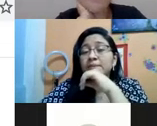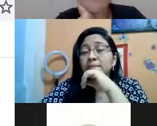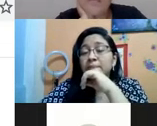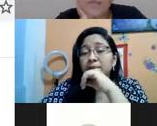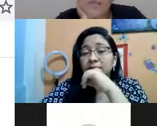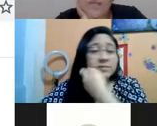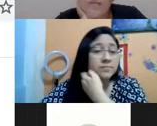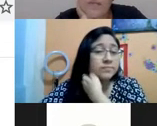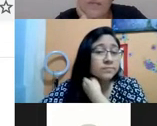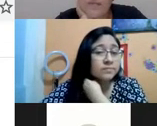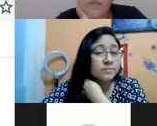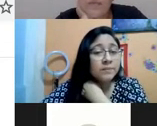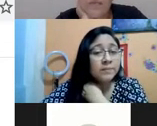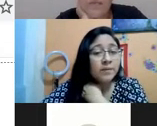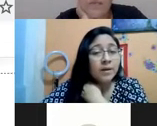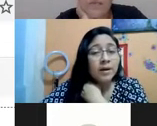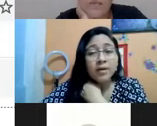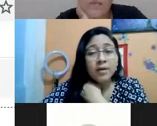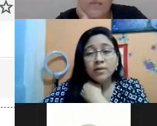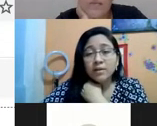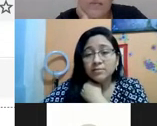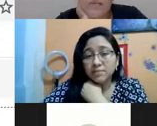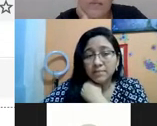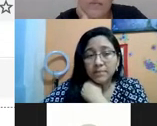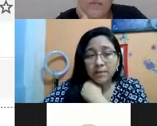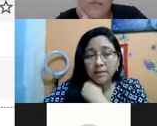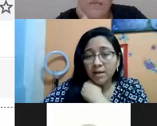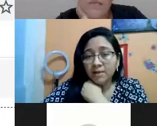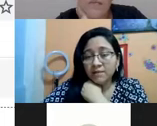para principiantes, ¿sí? Ellos tienen,